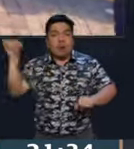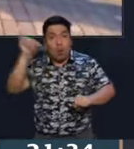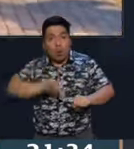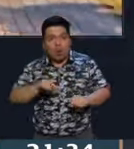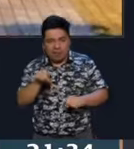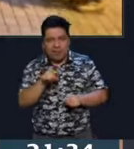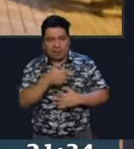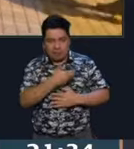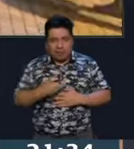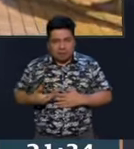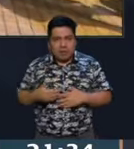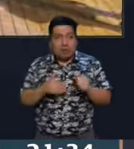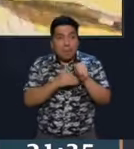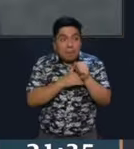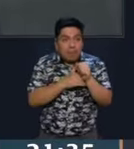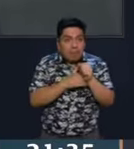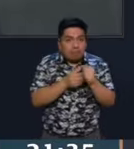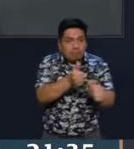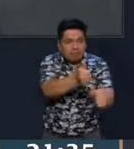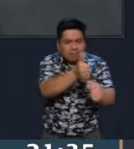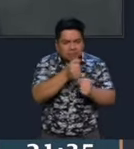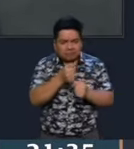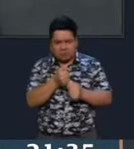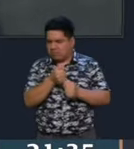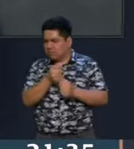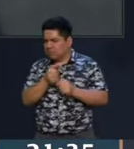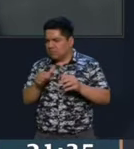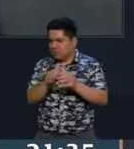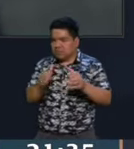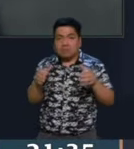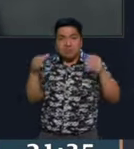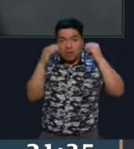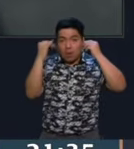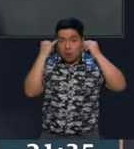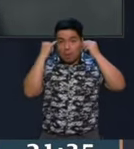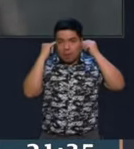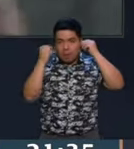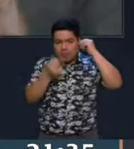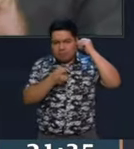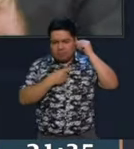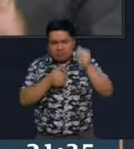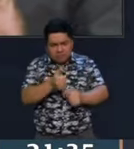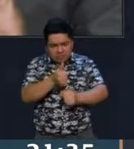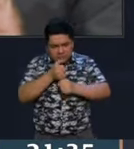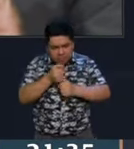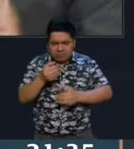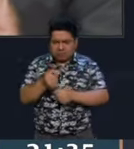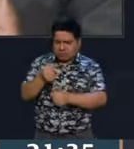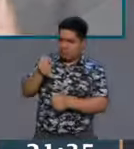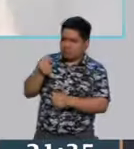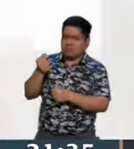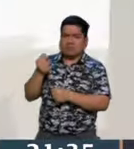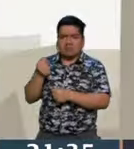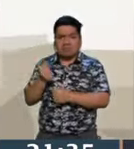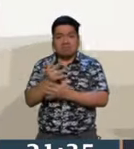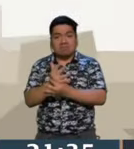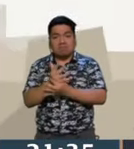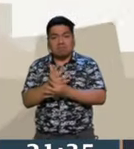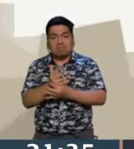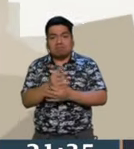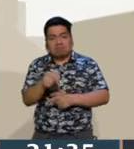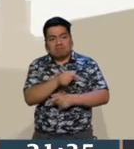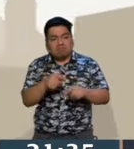interior de tu propio país. Bueno, pues eso también se lo pasaron por el arco del triunfo. Y sale Daniel Noboa recientemente, apenas hoy, había estado escondido, había recibido el